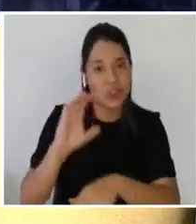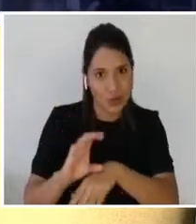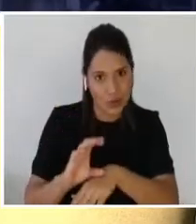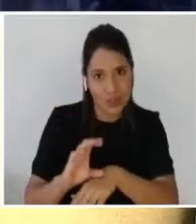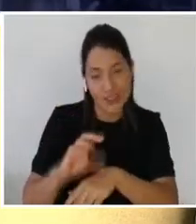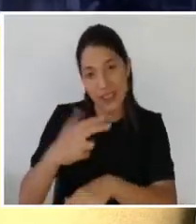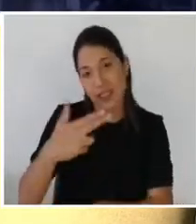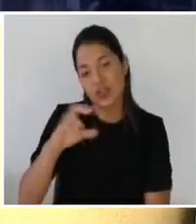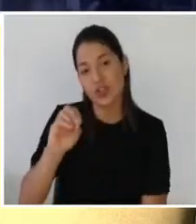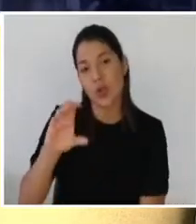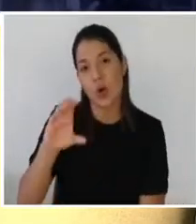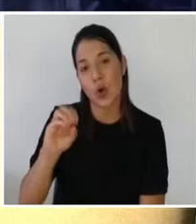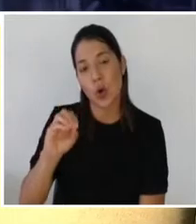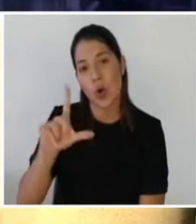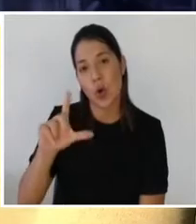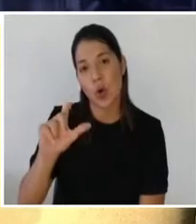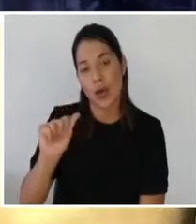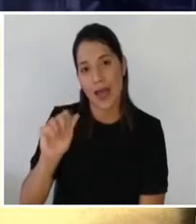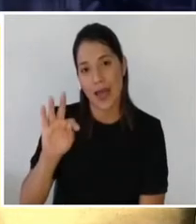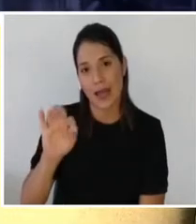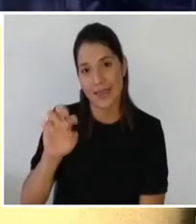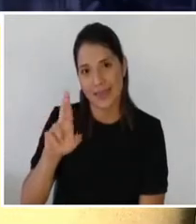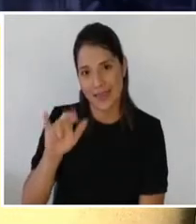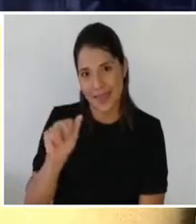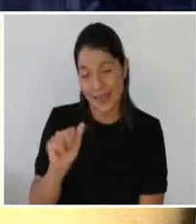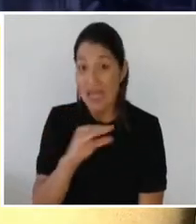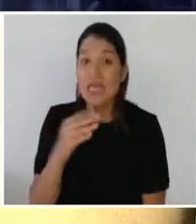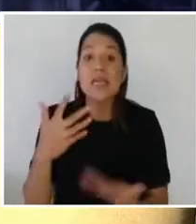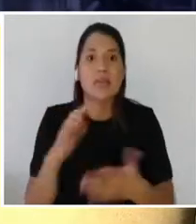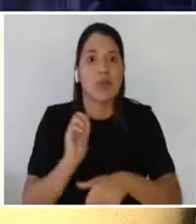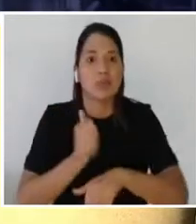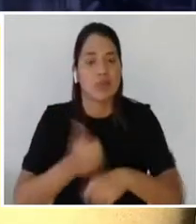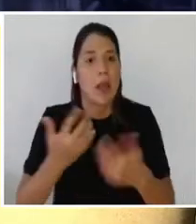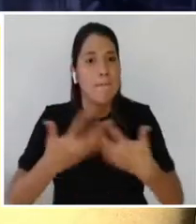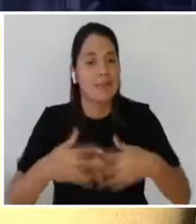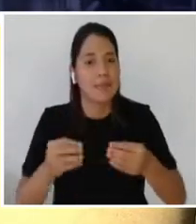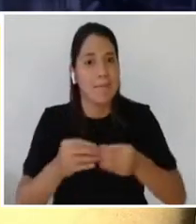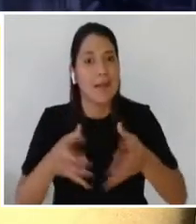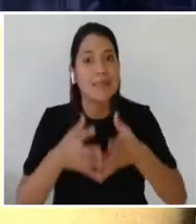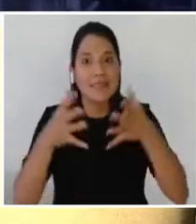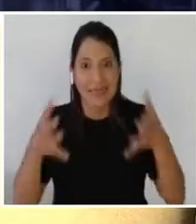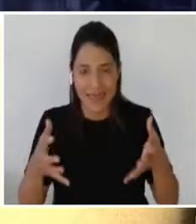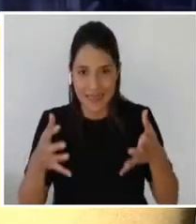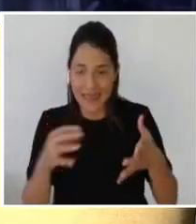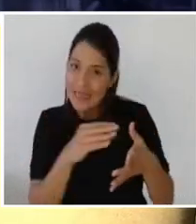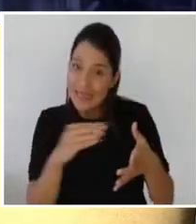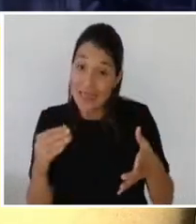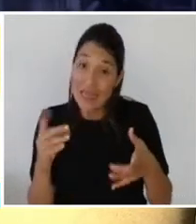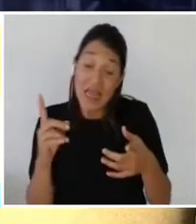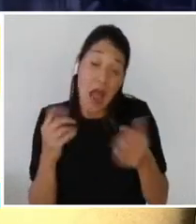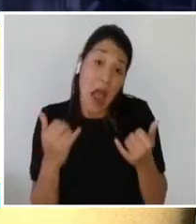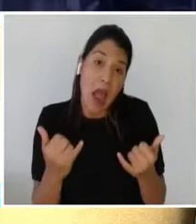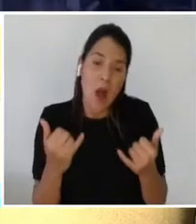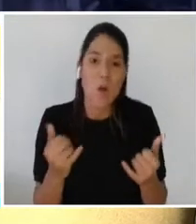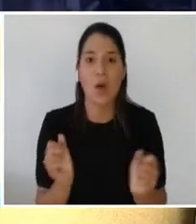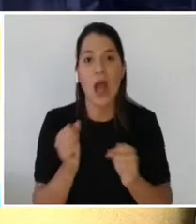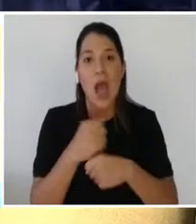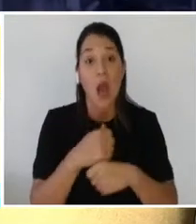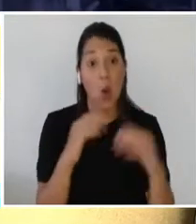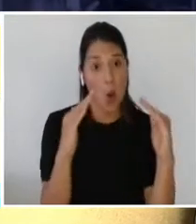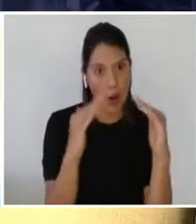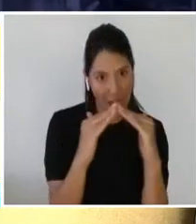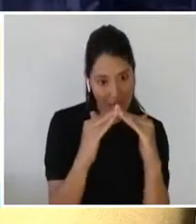así ya en ese momento tener una empresa mucho más grande donde ahora hasta el momento hago casitas de